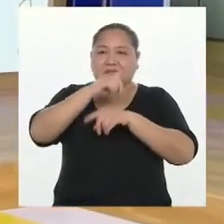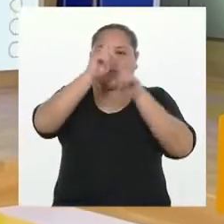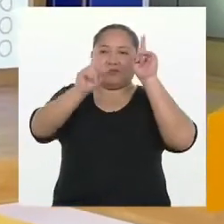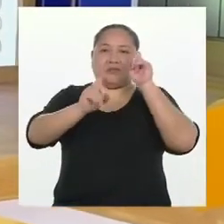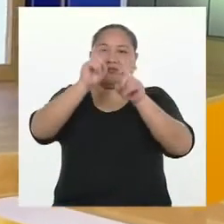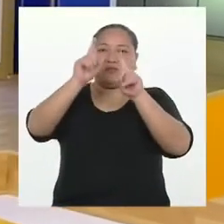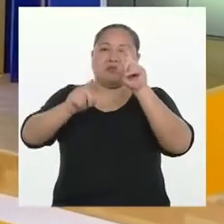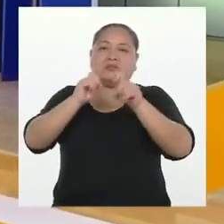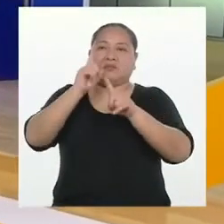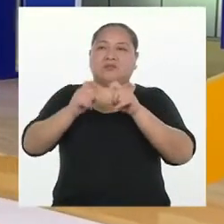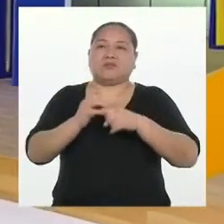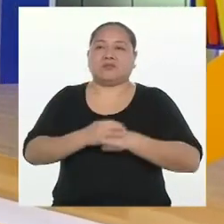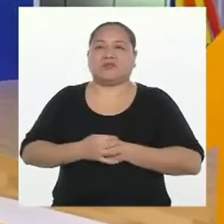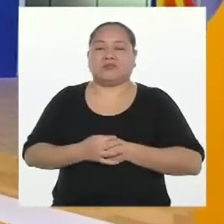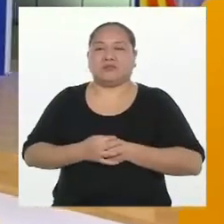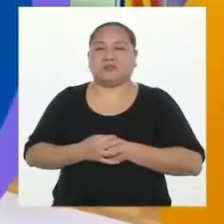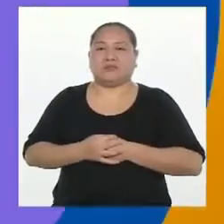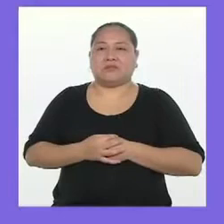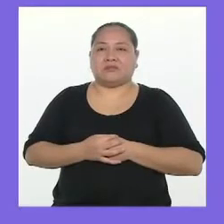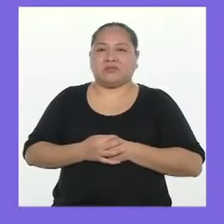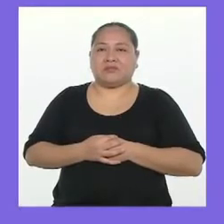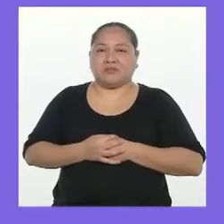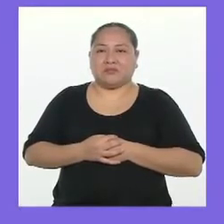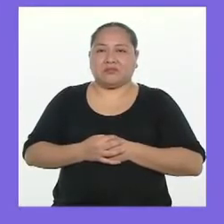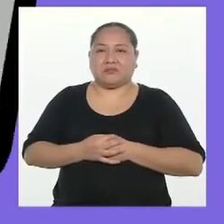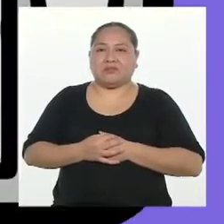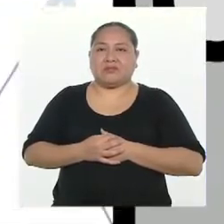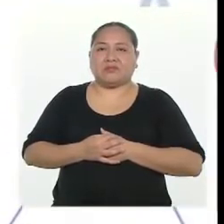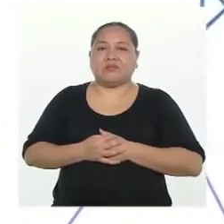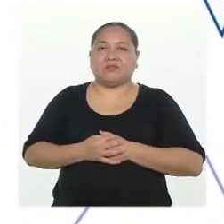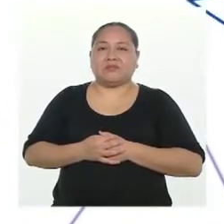ronda de preguntas.